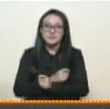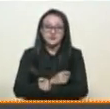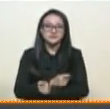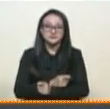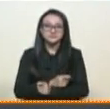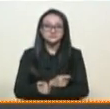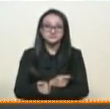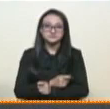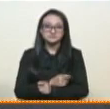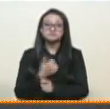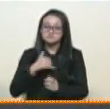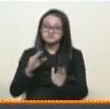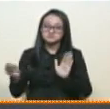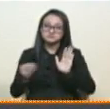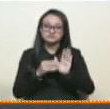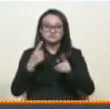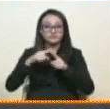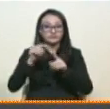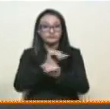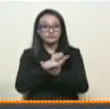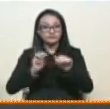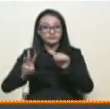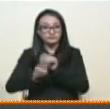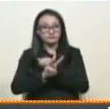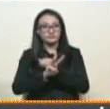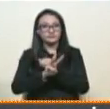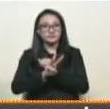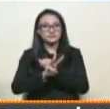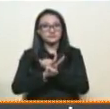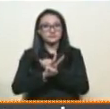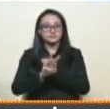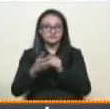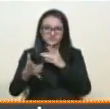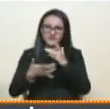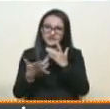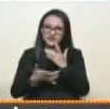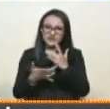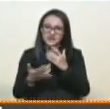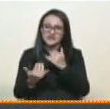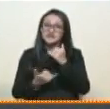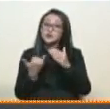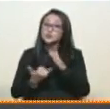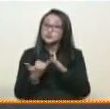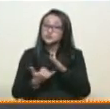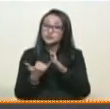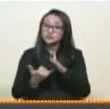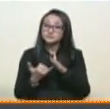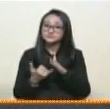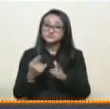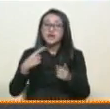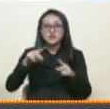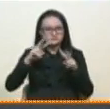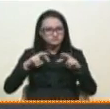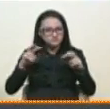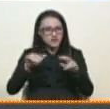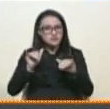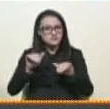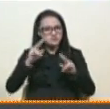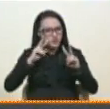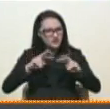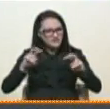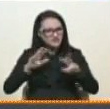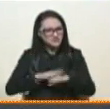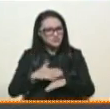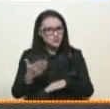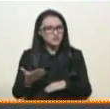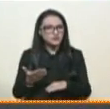que se aplican a los distintos software que nosotros tenemos en la institución. y que efectivamente ellos también auditan, ellos también revisan, porque